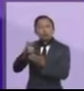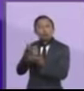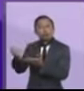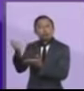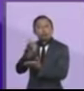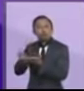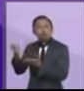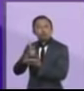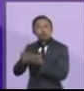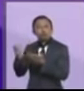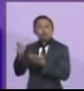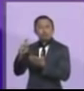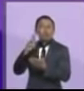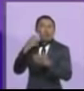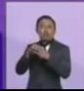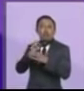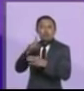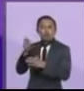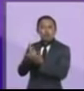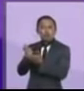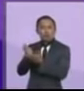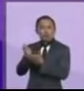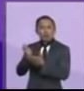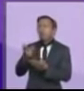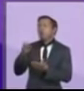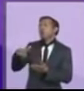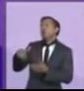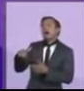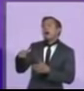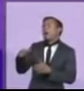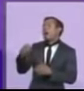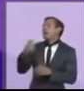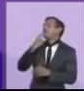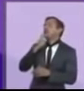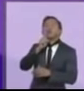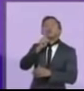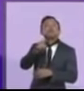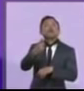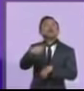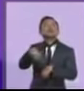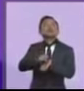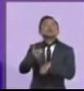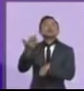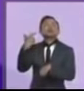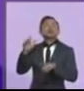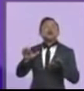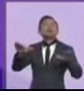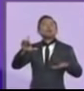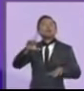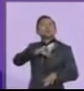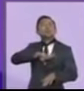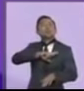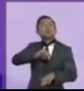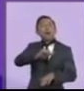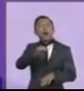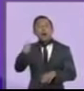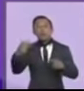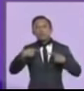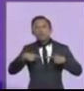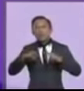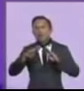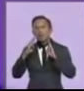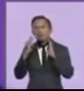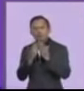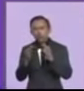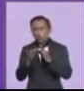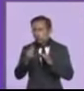sus gastos. Y Andrés Manuel, en un avión privado la semana pasada, de una gente vinculada con delincuencia organizada, un avión que no